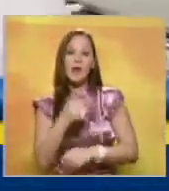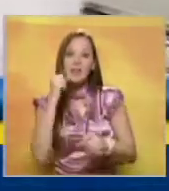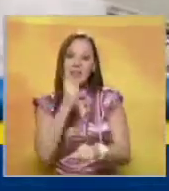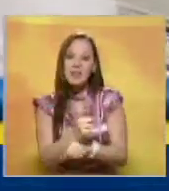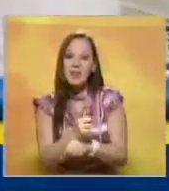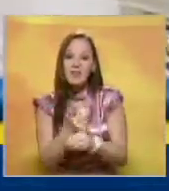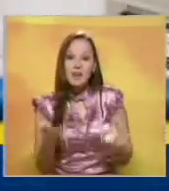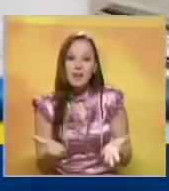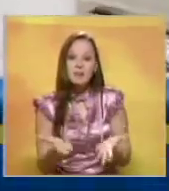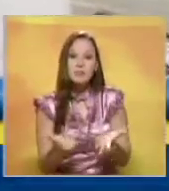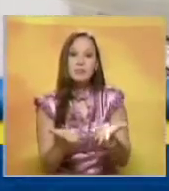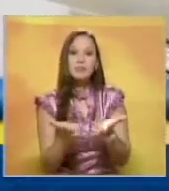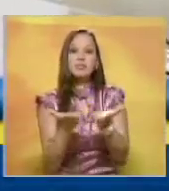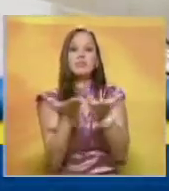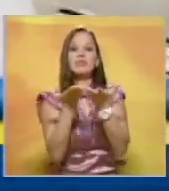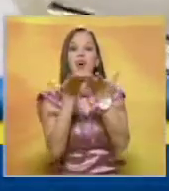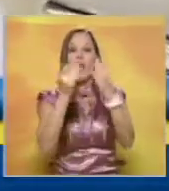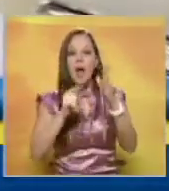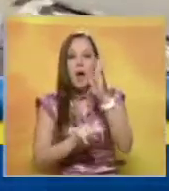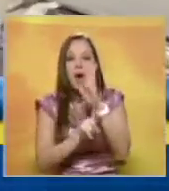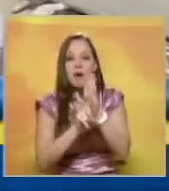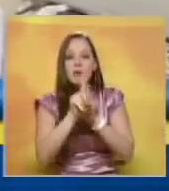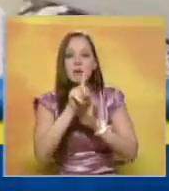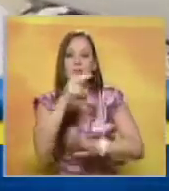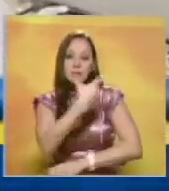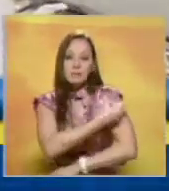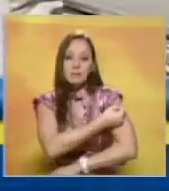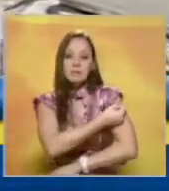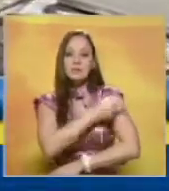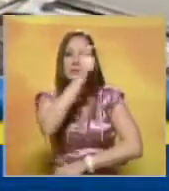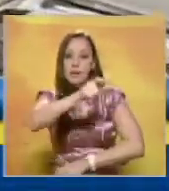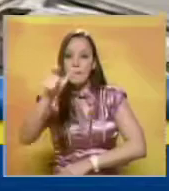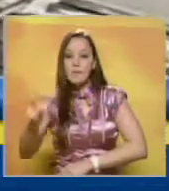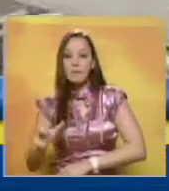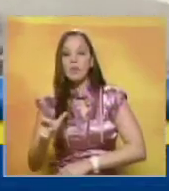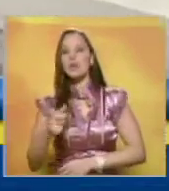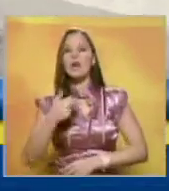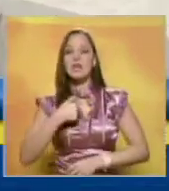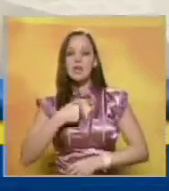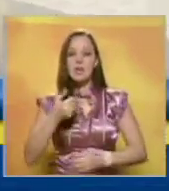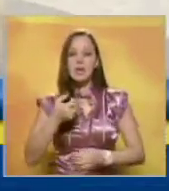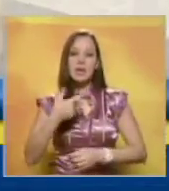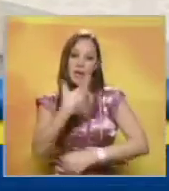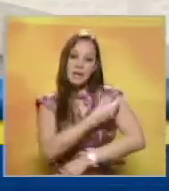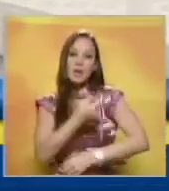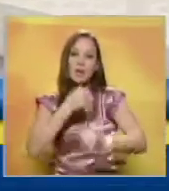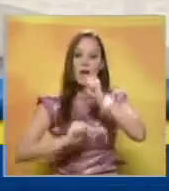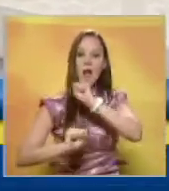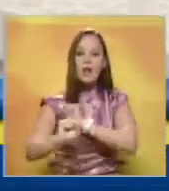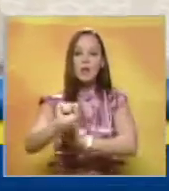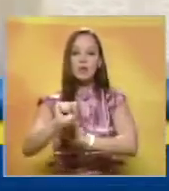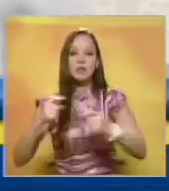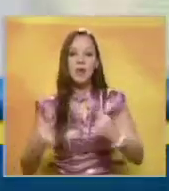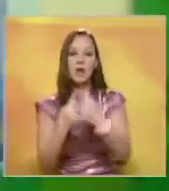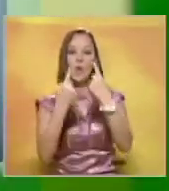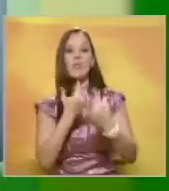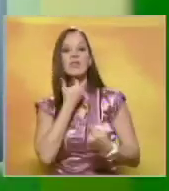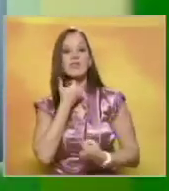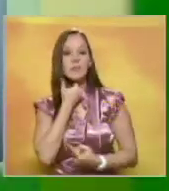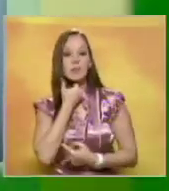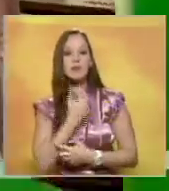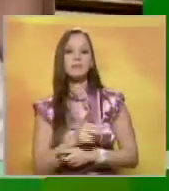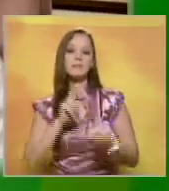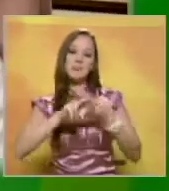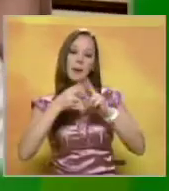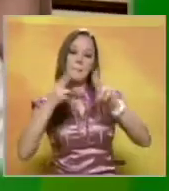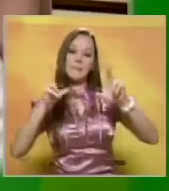sistema inmune de la persona y ese sistema inmune es el que lucha contra la enfermedad.